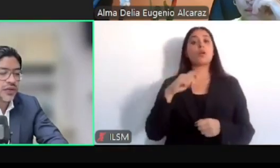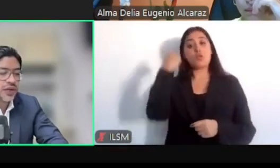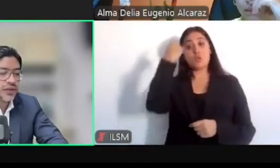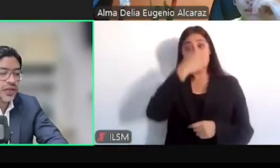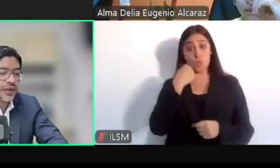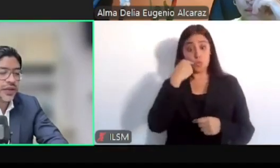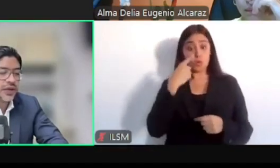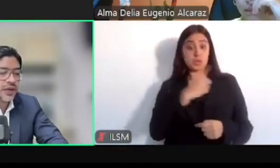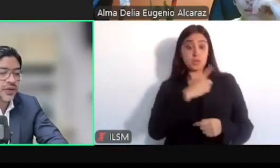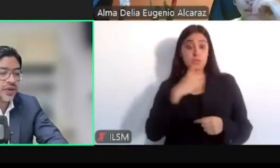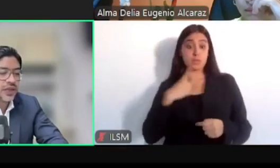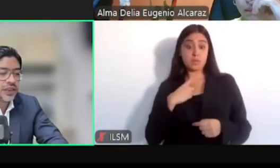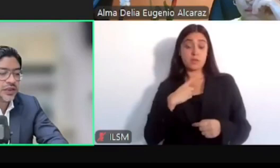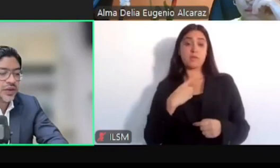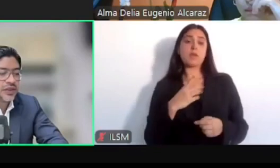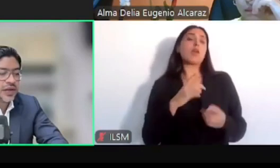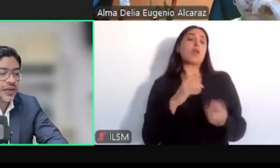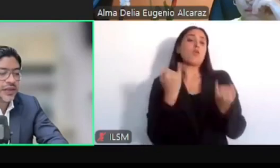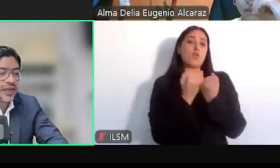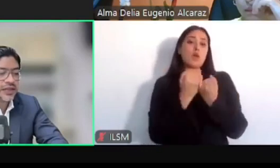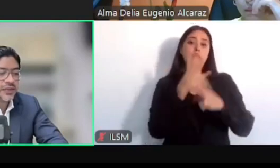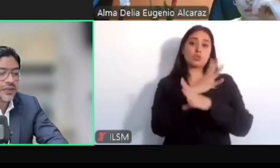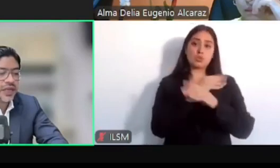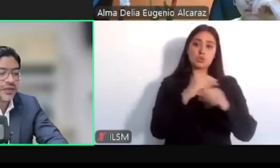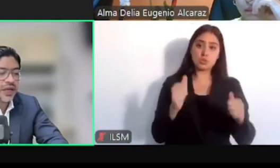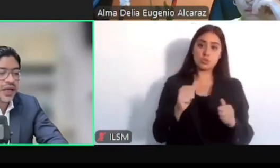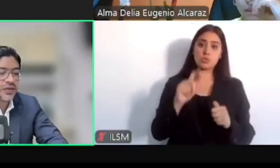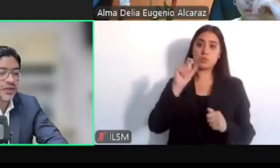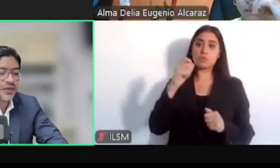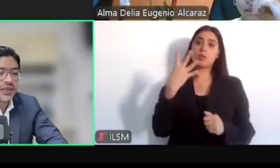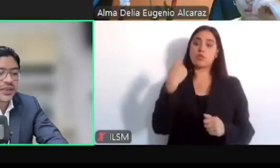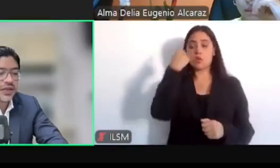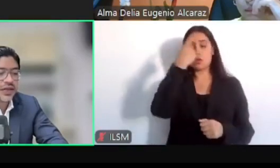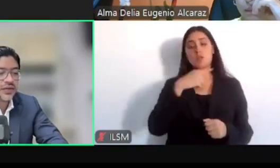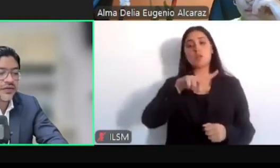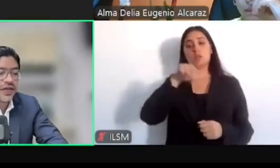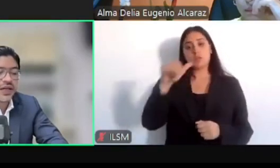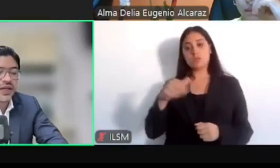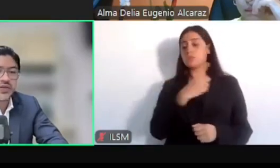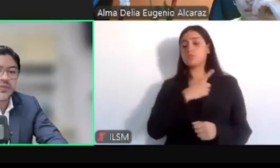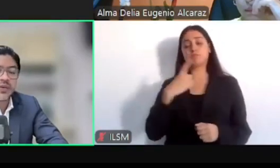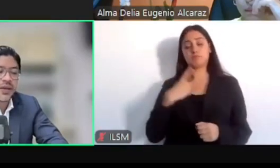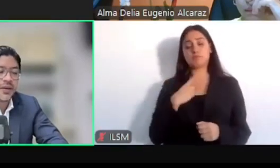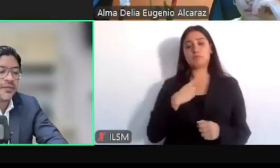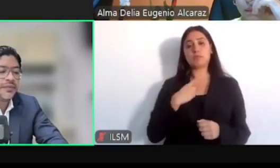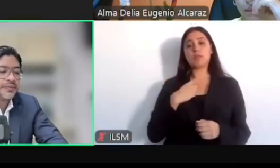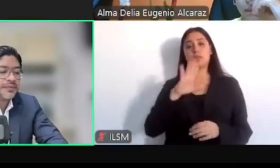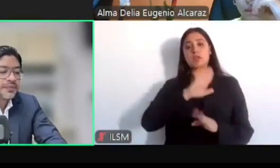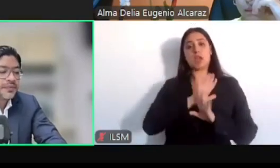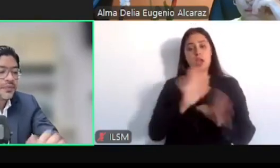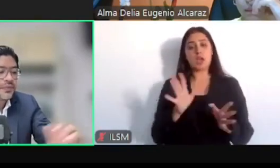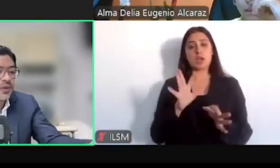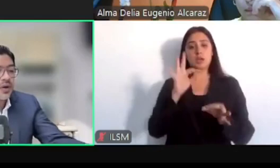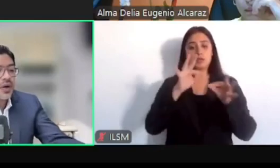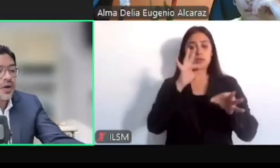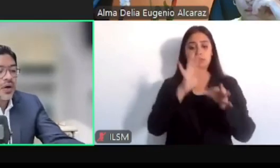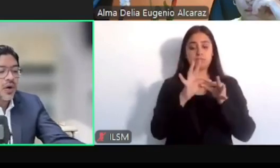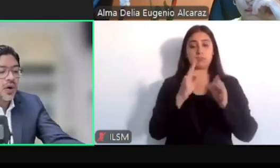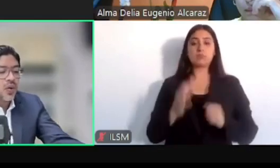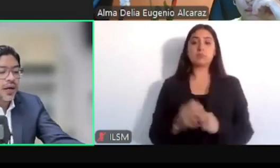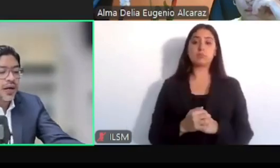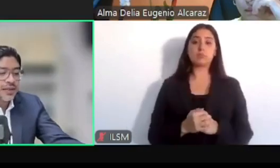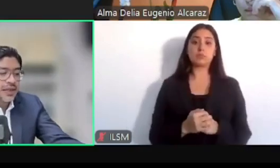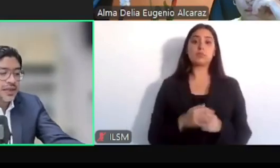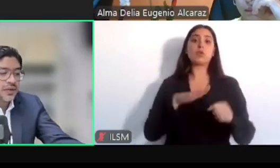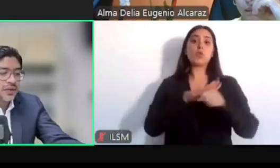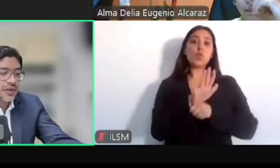los actores y 24 horas después remitiera Este tribunal electoral las constancias que justificaran su cumplimiento lo